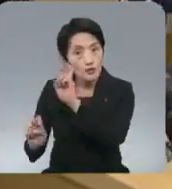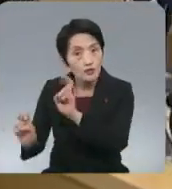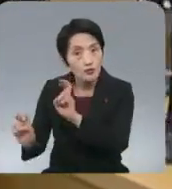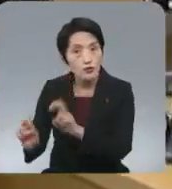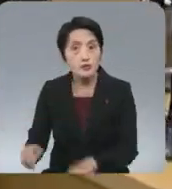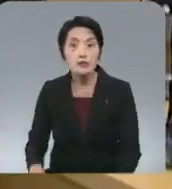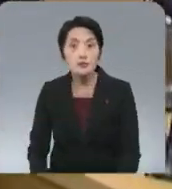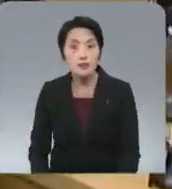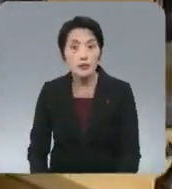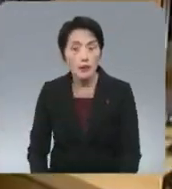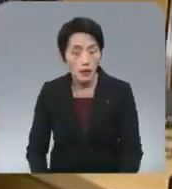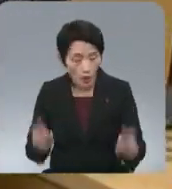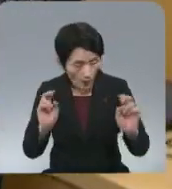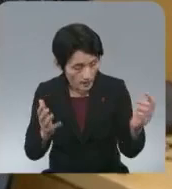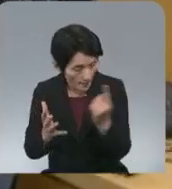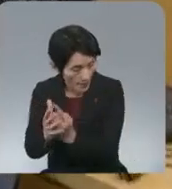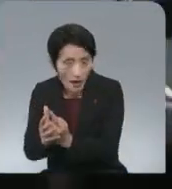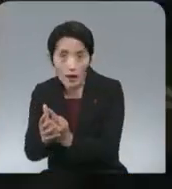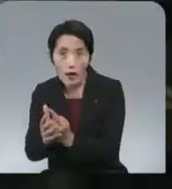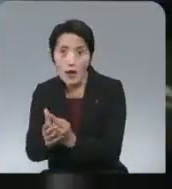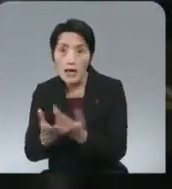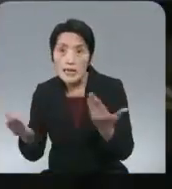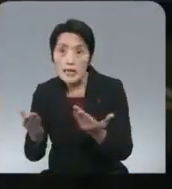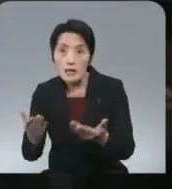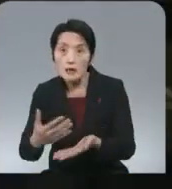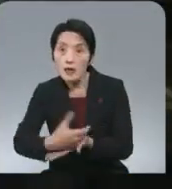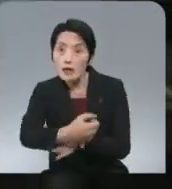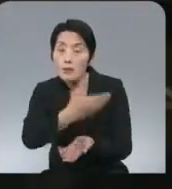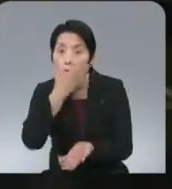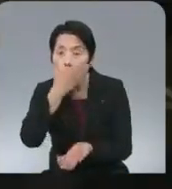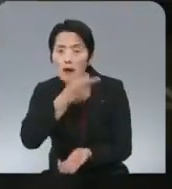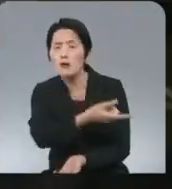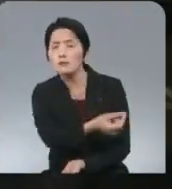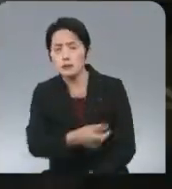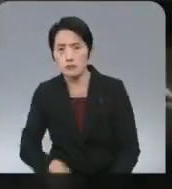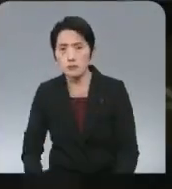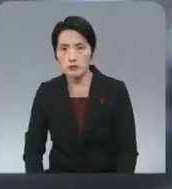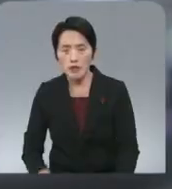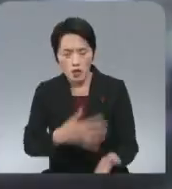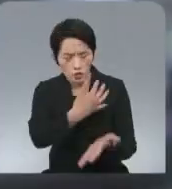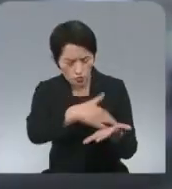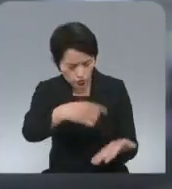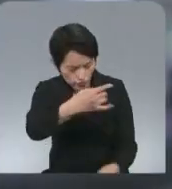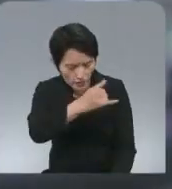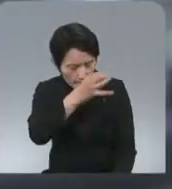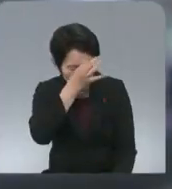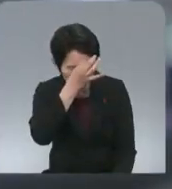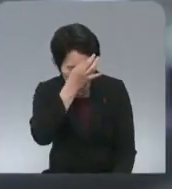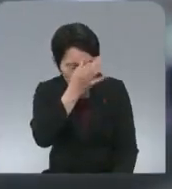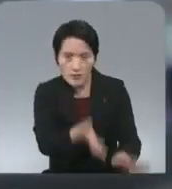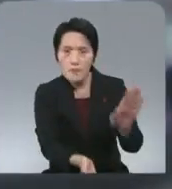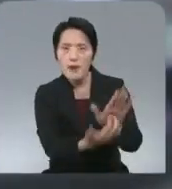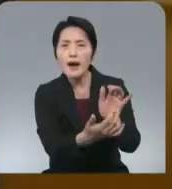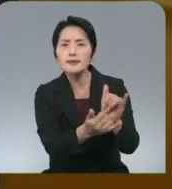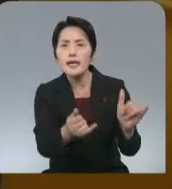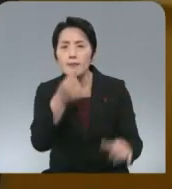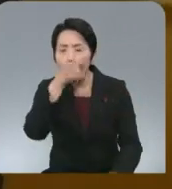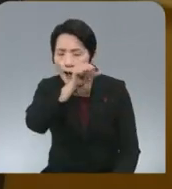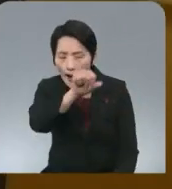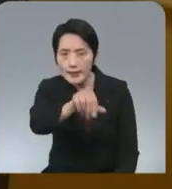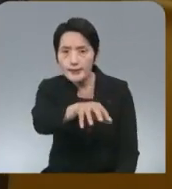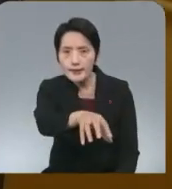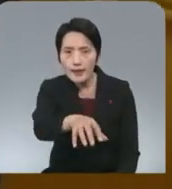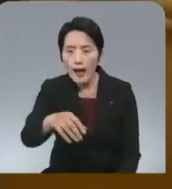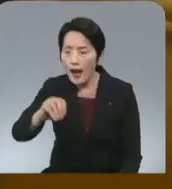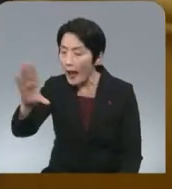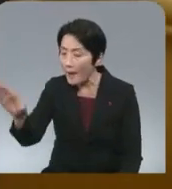tic para introducirse en proyectos surcoreanos este aviso Busca prevenir posibles actividades cibernéticas y legales de Corea